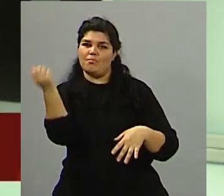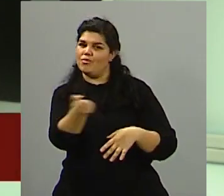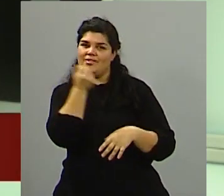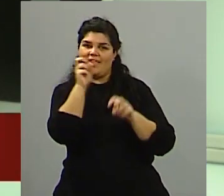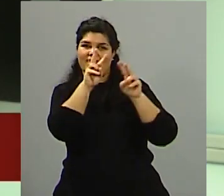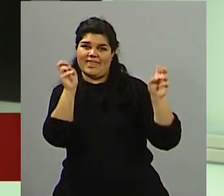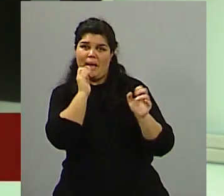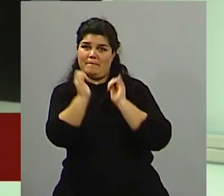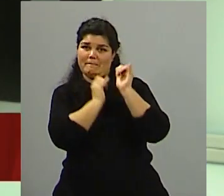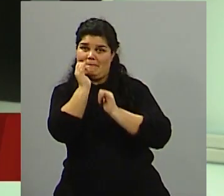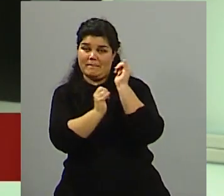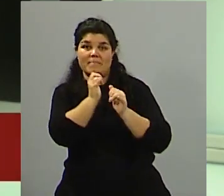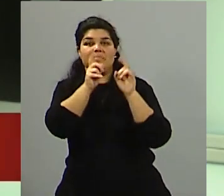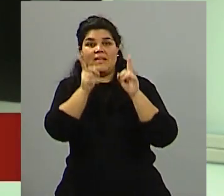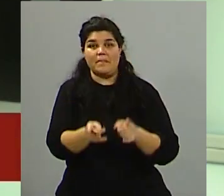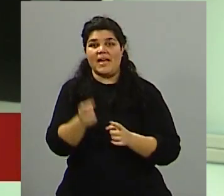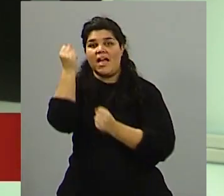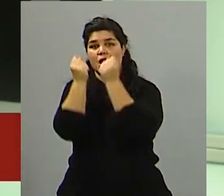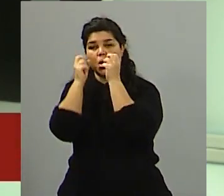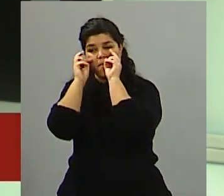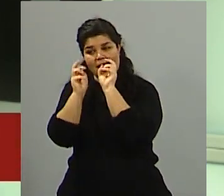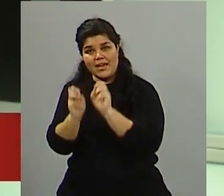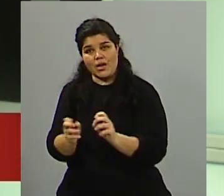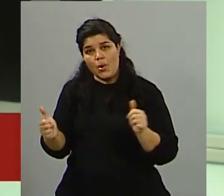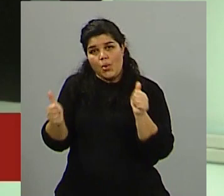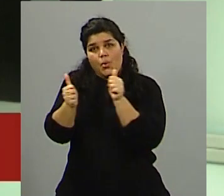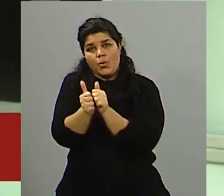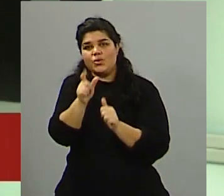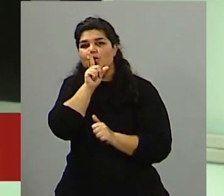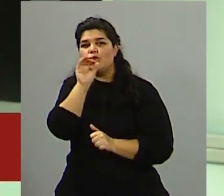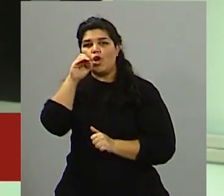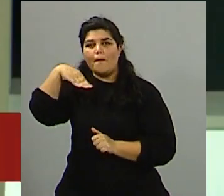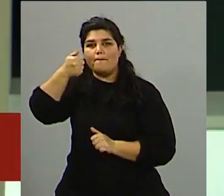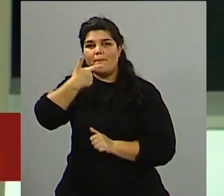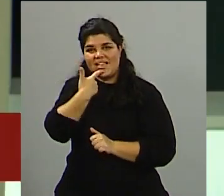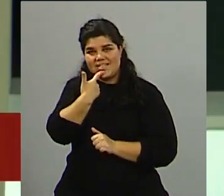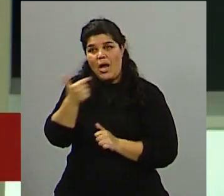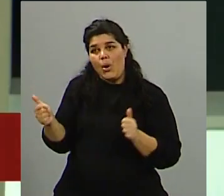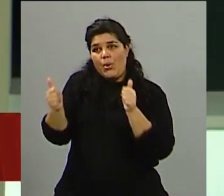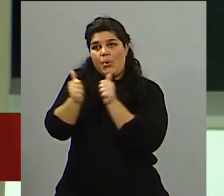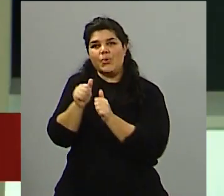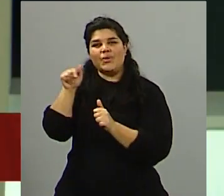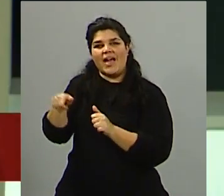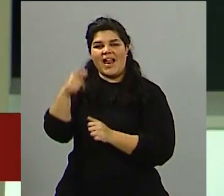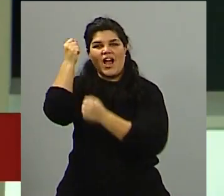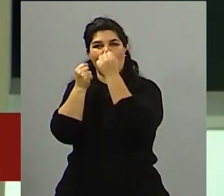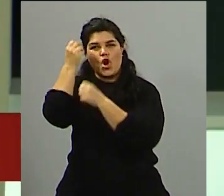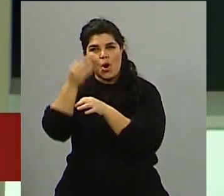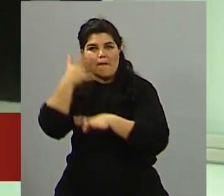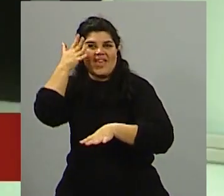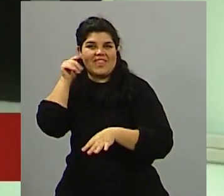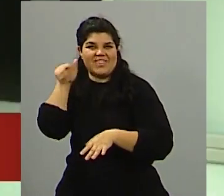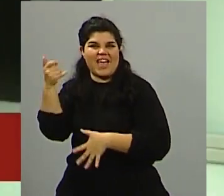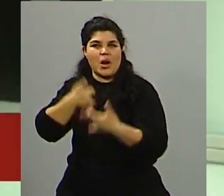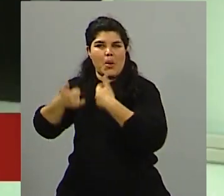horas. Y para analizar la economía hemos convocado a Tomás Ametla, a quien tenemos con nosotros aquí, economista, bueno, quien nos va a